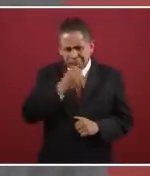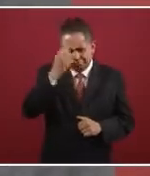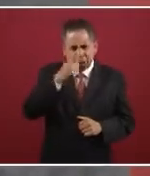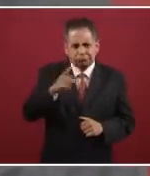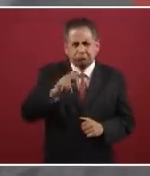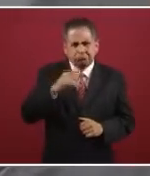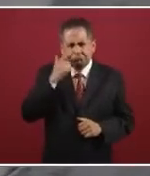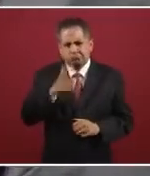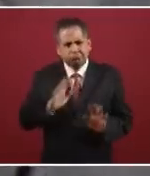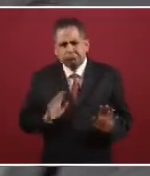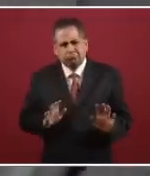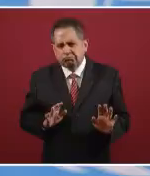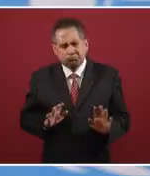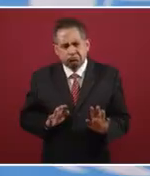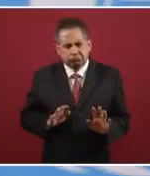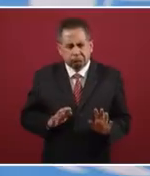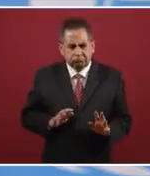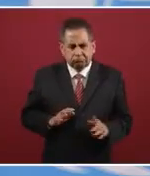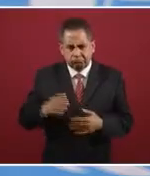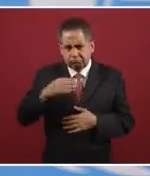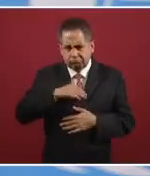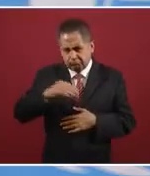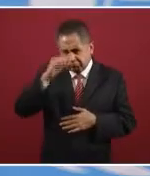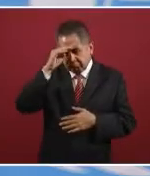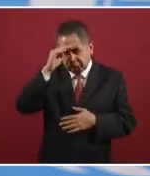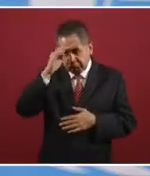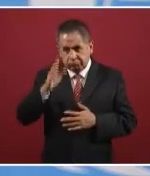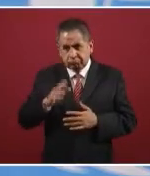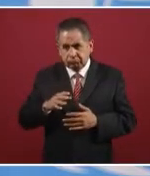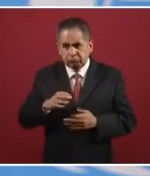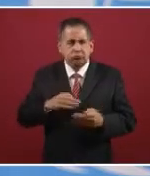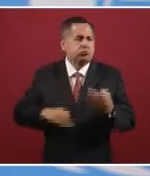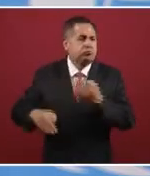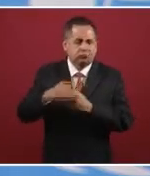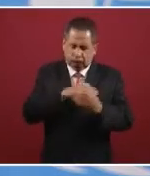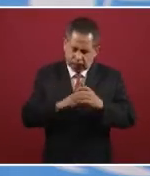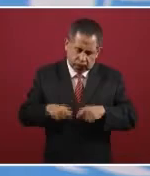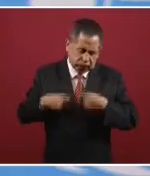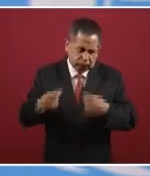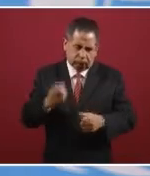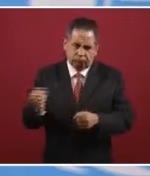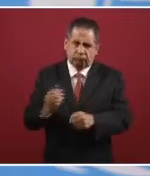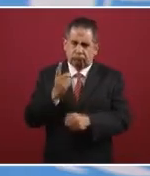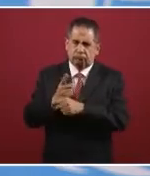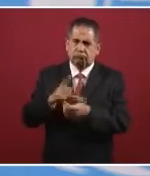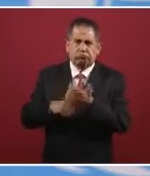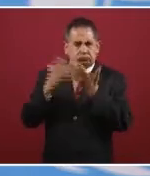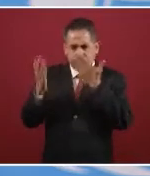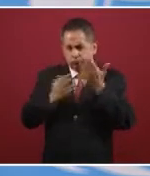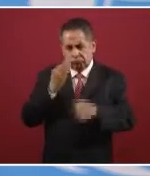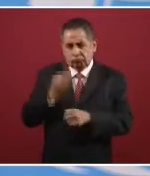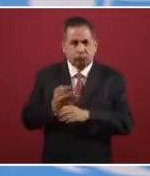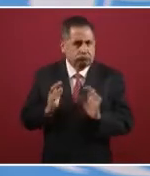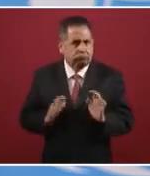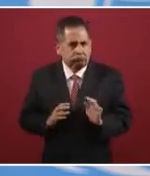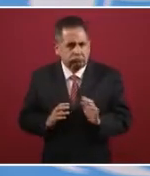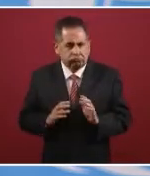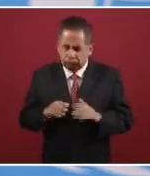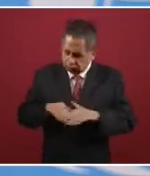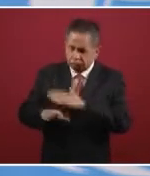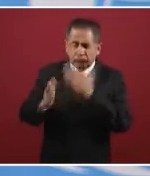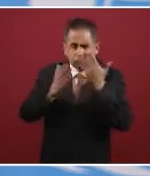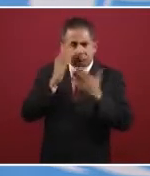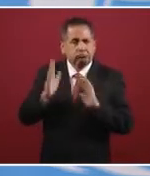de admisión. Yo pienso que todos tienen que tener la oportunidad de estudiar y que incluso